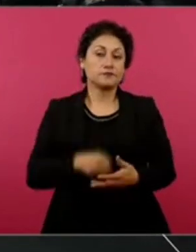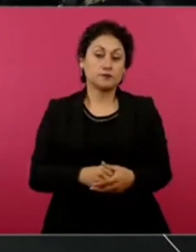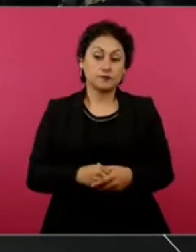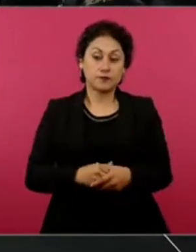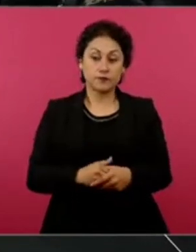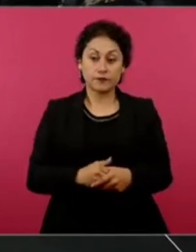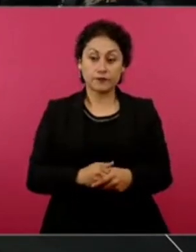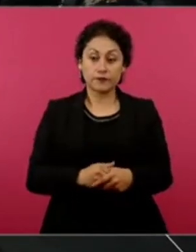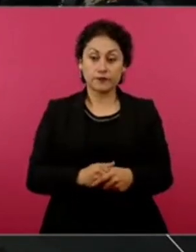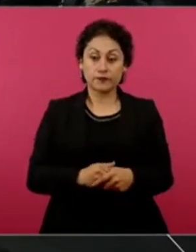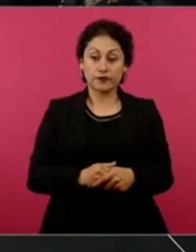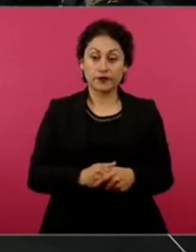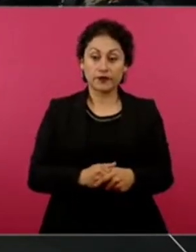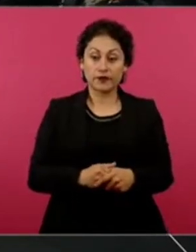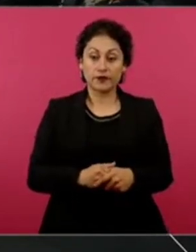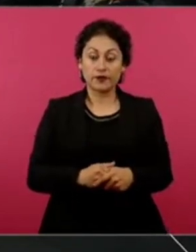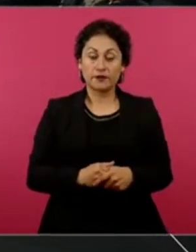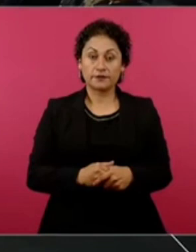Ah.